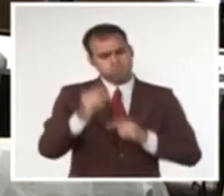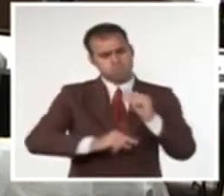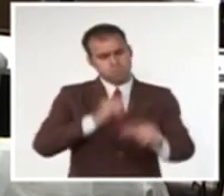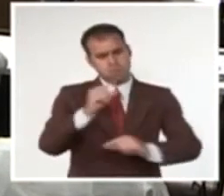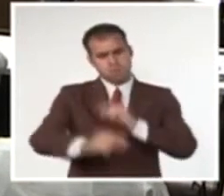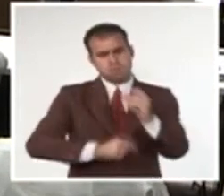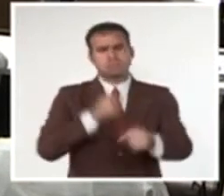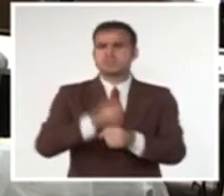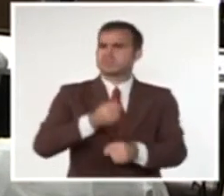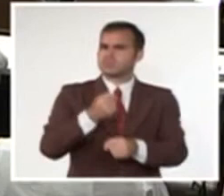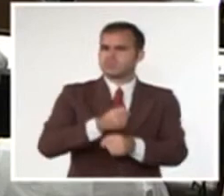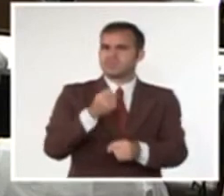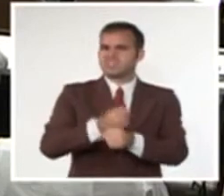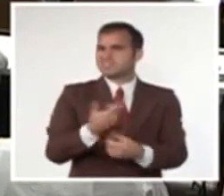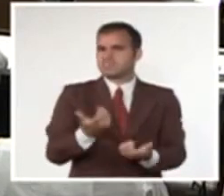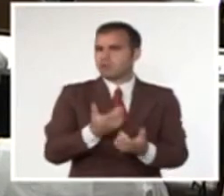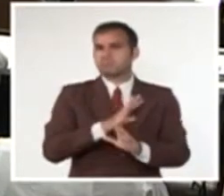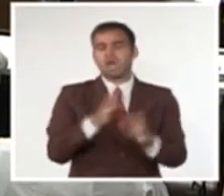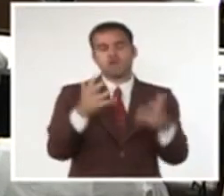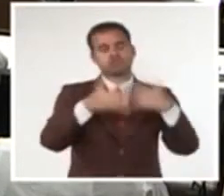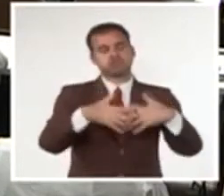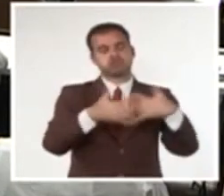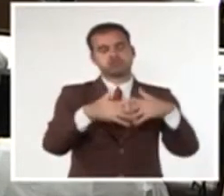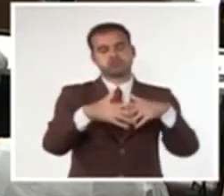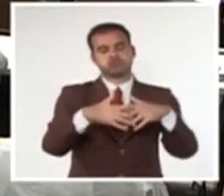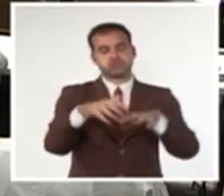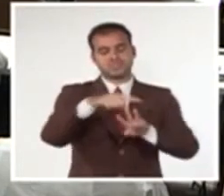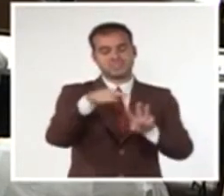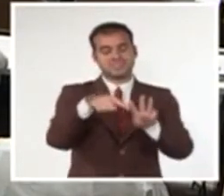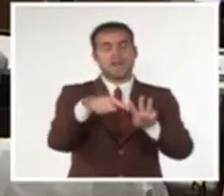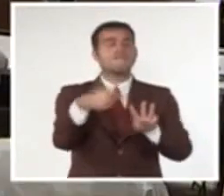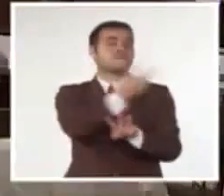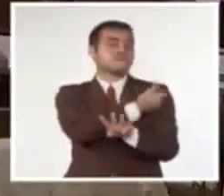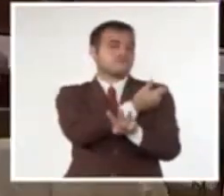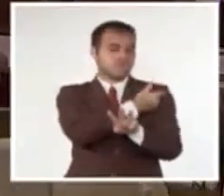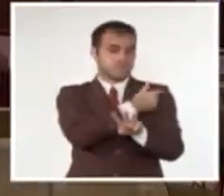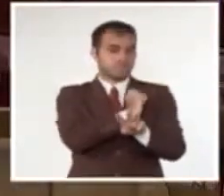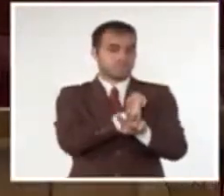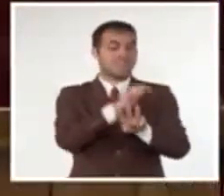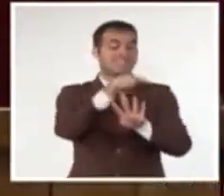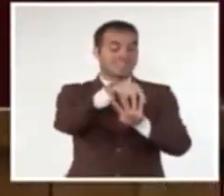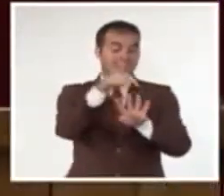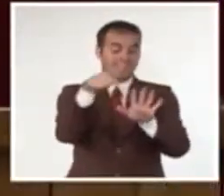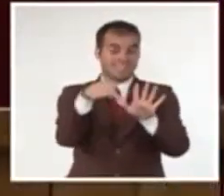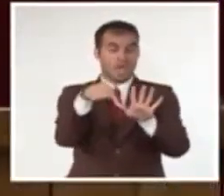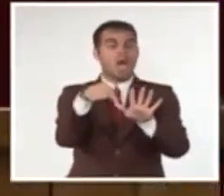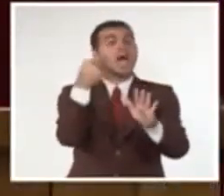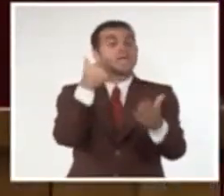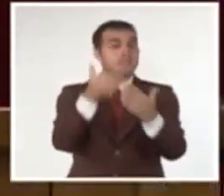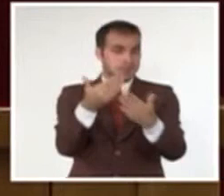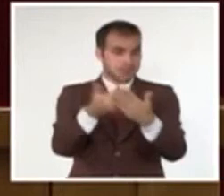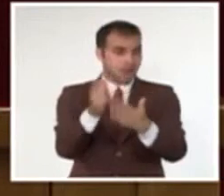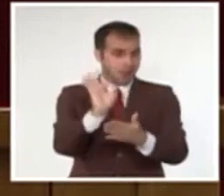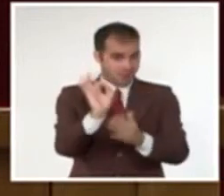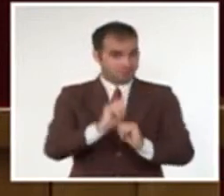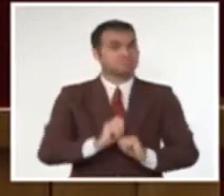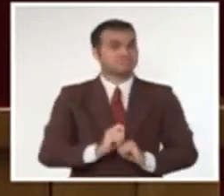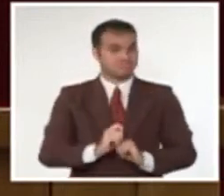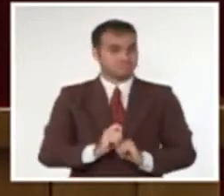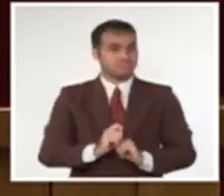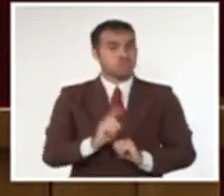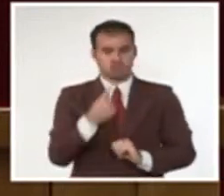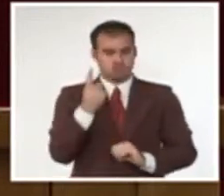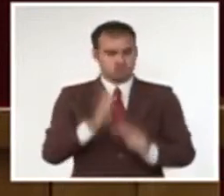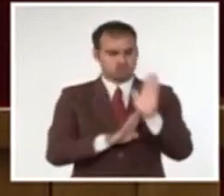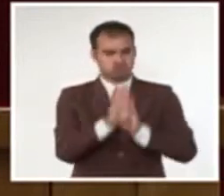y producción de 3 vacunas y otros 2 candidatos vacunales. Somos uno de los países más avanzados en